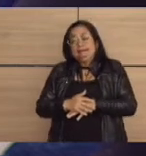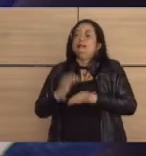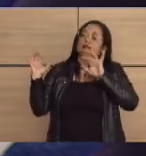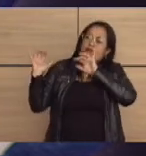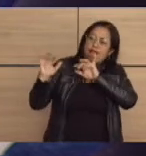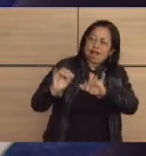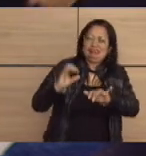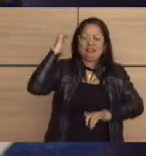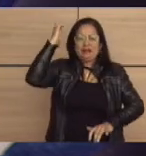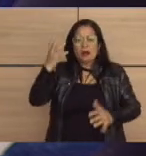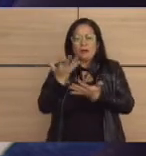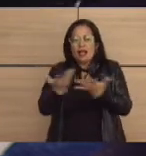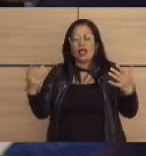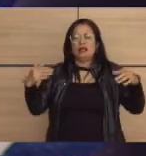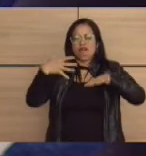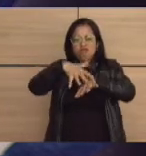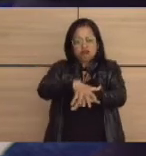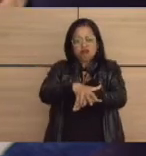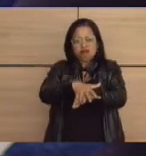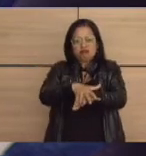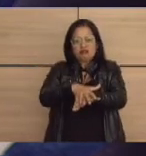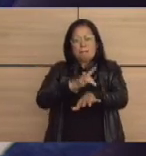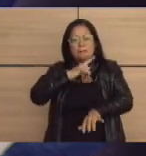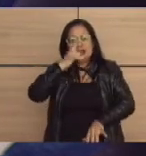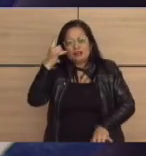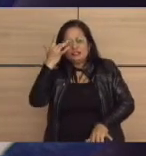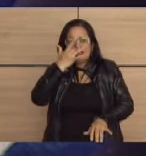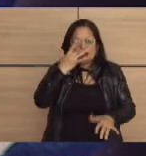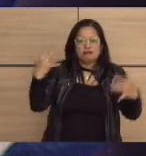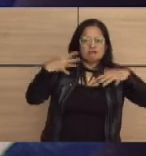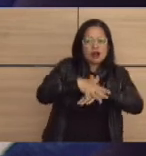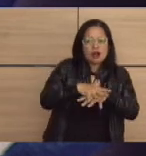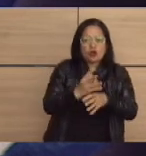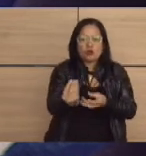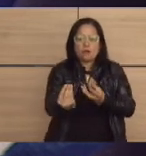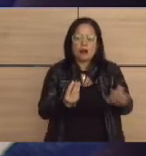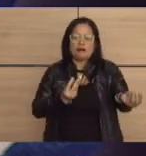ellos nuevos desafíos para nuestra definición y para nuestro relato.